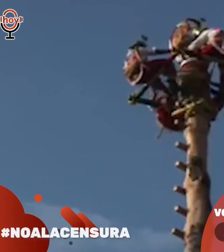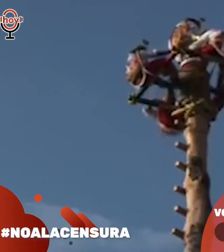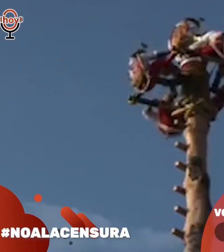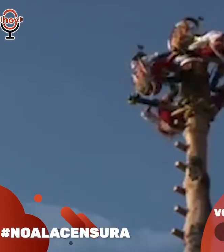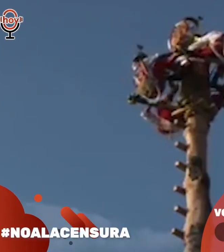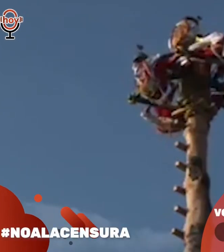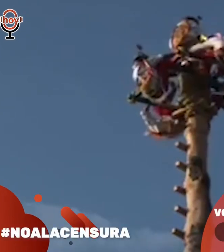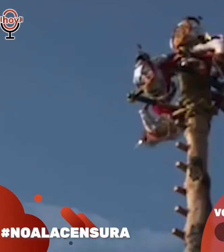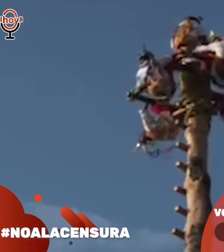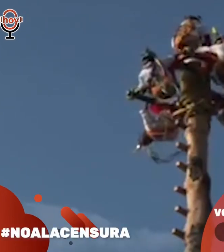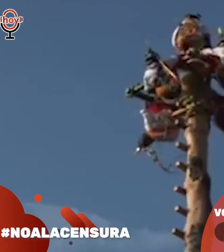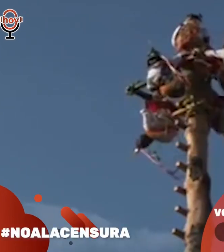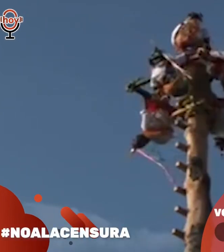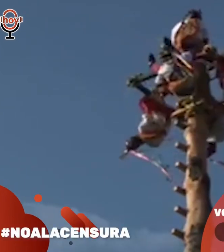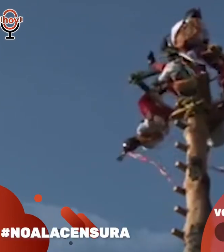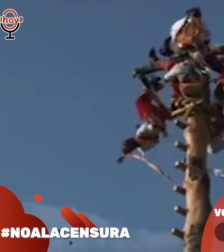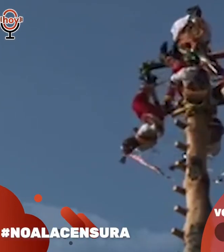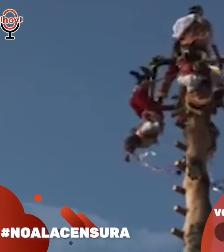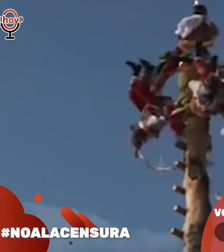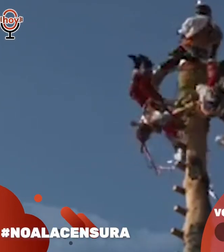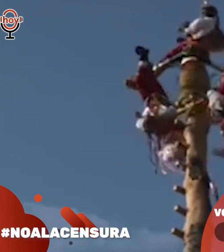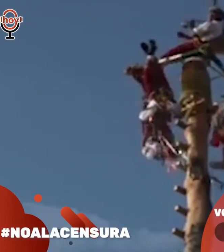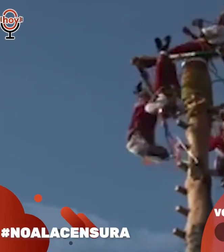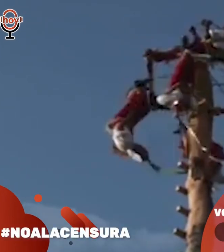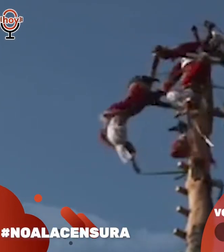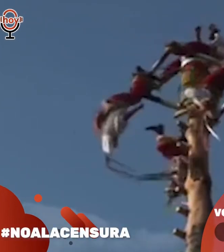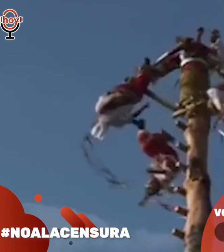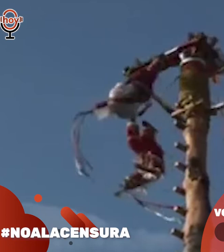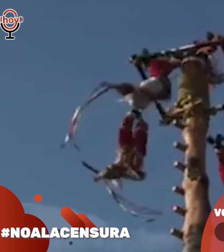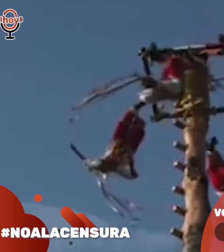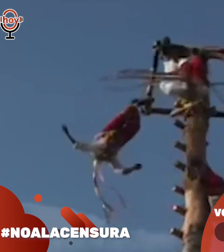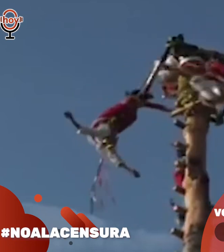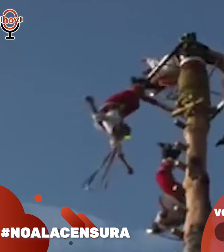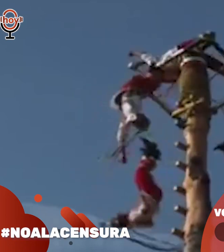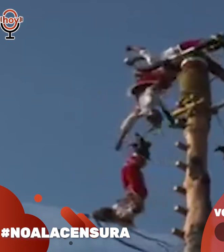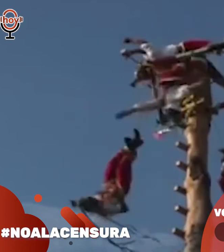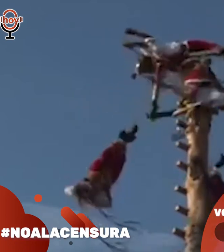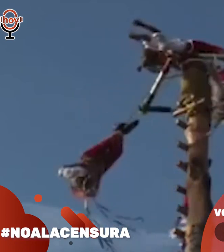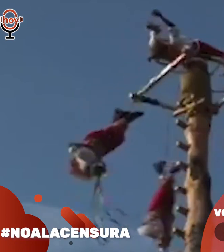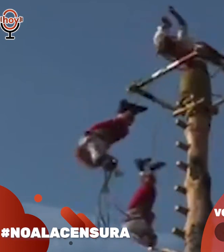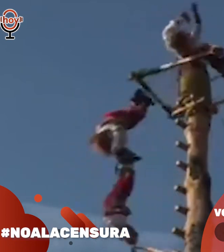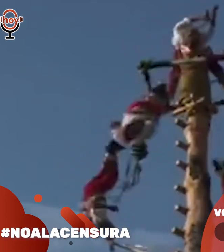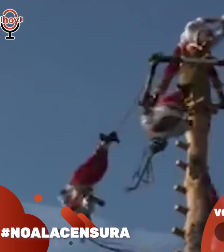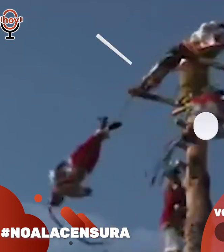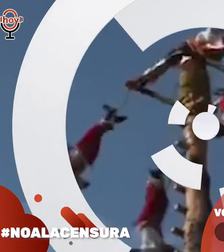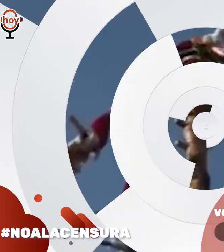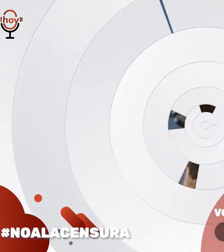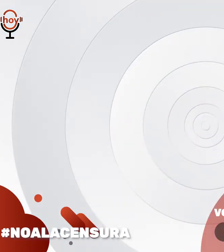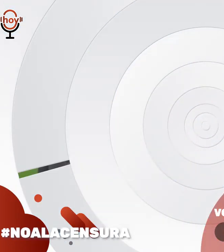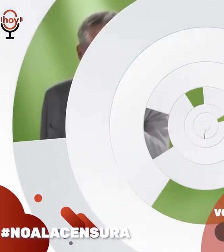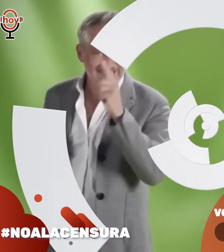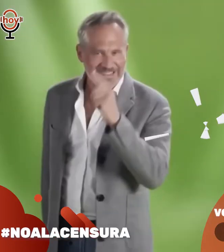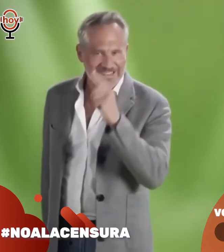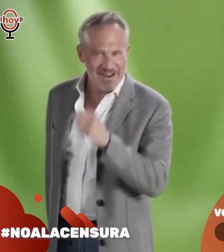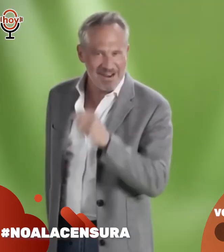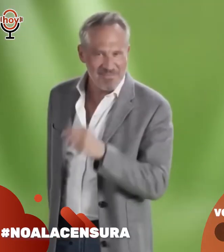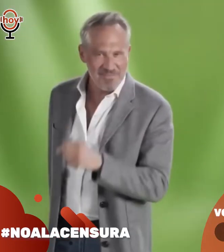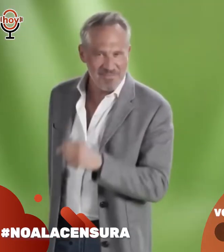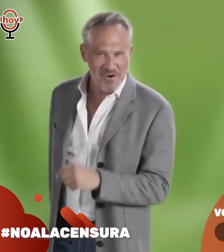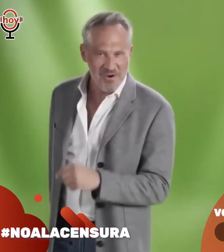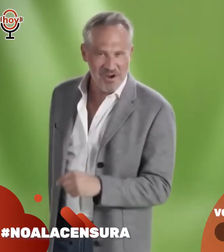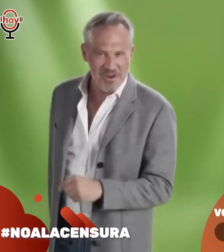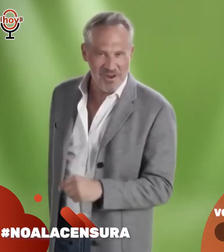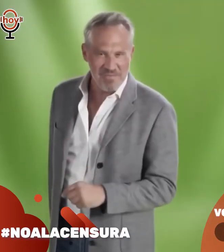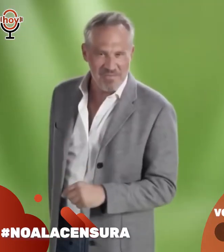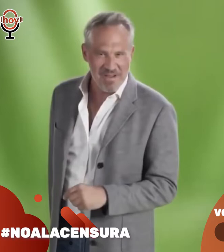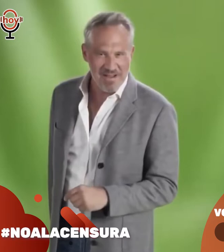una denuncia penal que interpusieron ante la Fiscalía General del Estado de Veracruz contra el actor Arad de la Torre y la empresa española Money Man. Dicha denuncia se